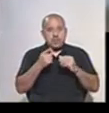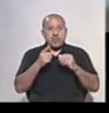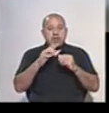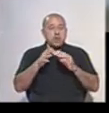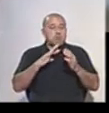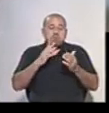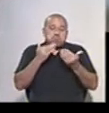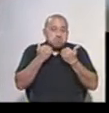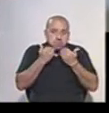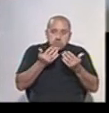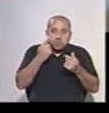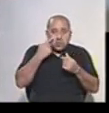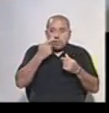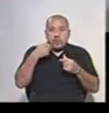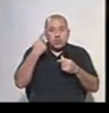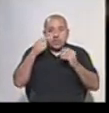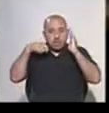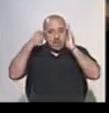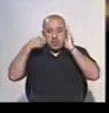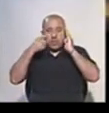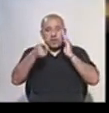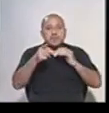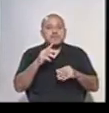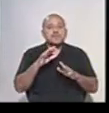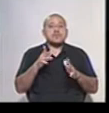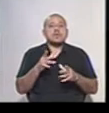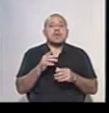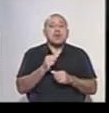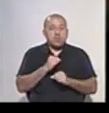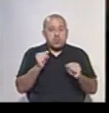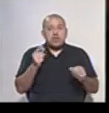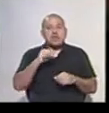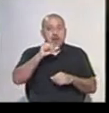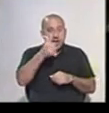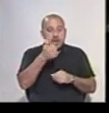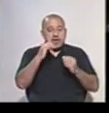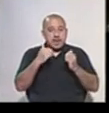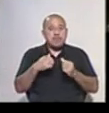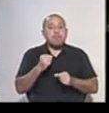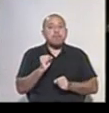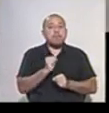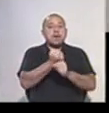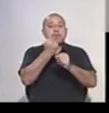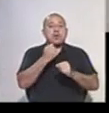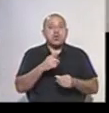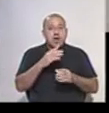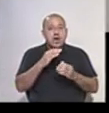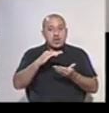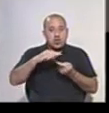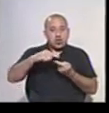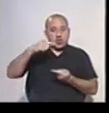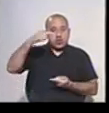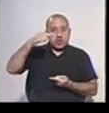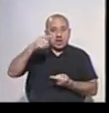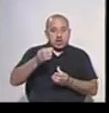las otras nominadas y te digo que ella está candidata al Oscar, pero muy, muy favorita. es una maravilla su actuación y yo creo que es una